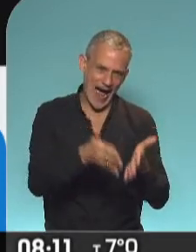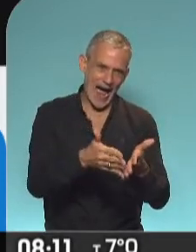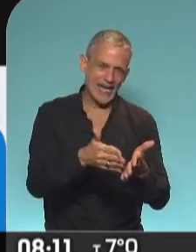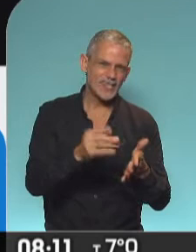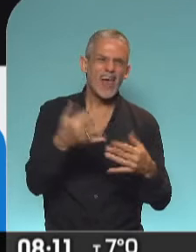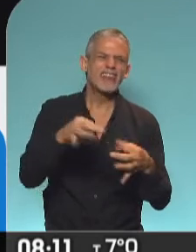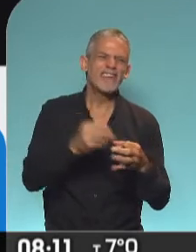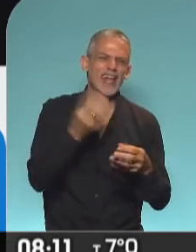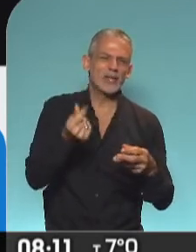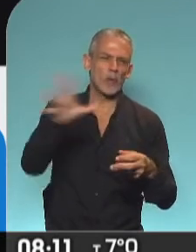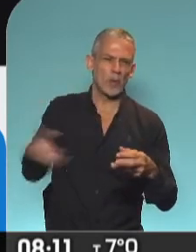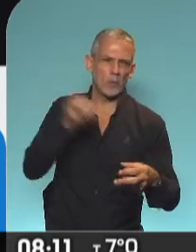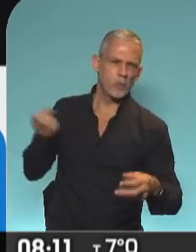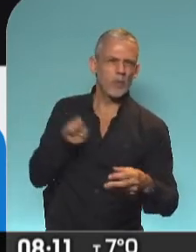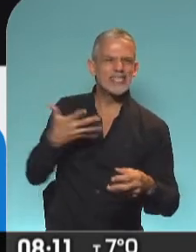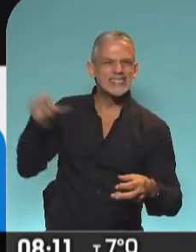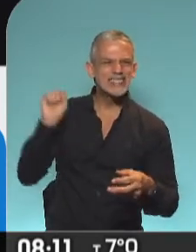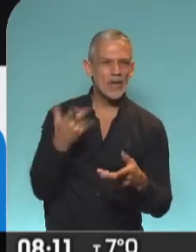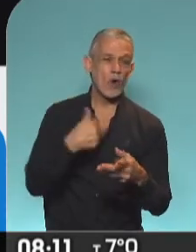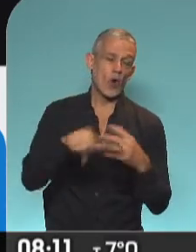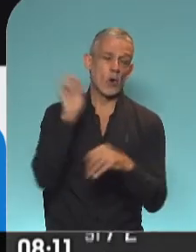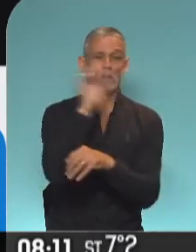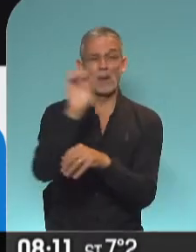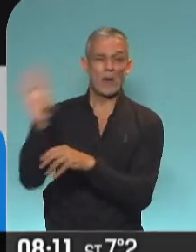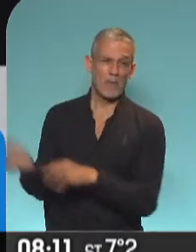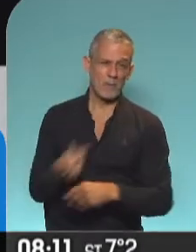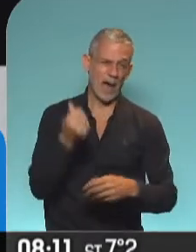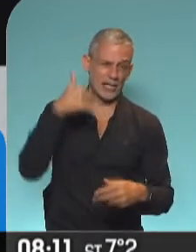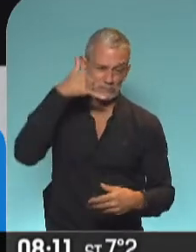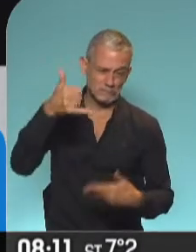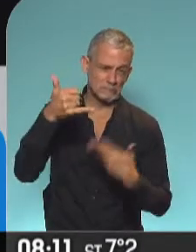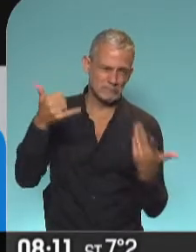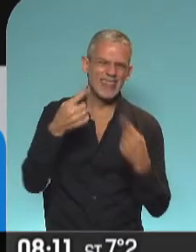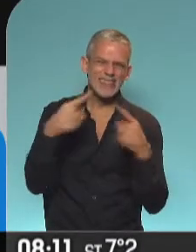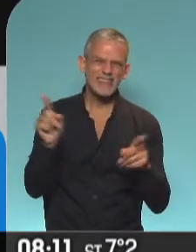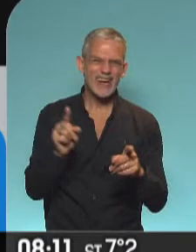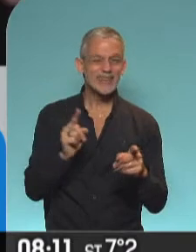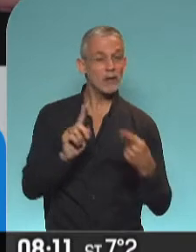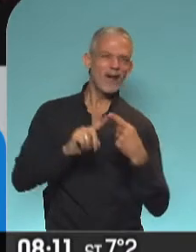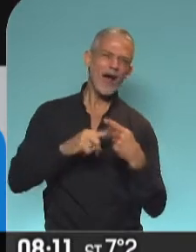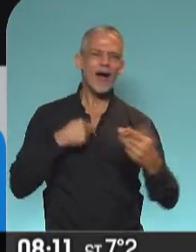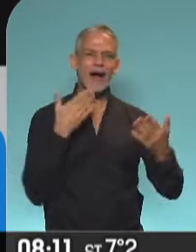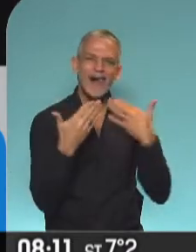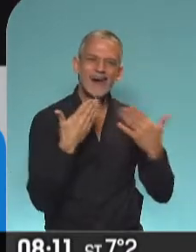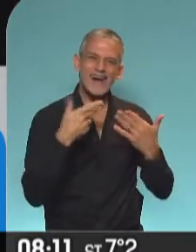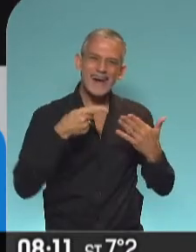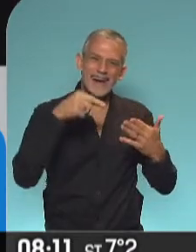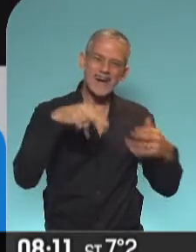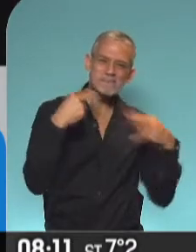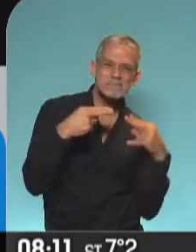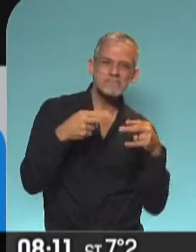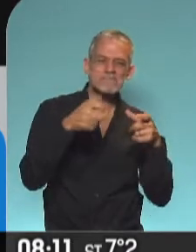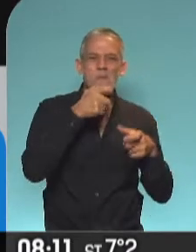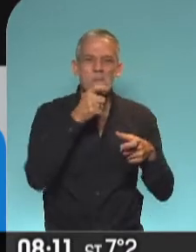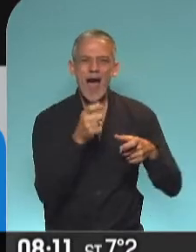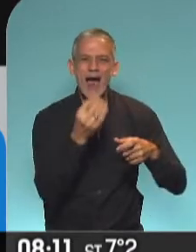takeaway, de poder retirar, de poder enviar alimentos. Esta instancia social que implica juntarse en un